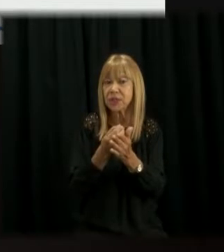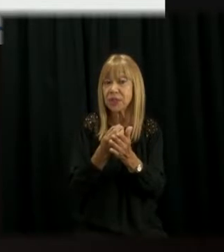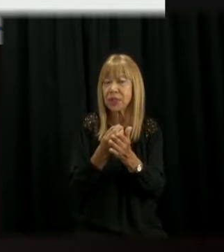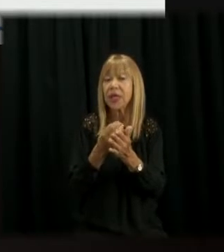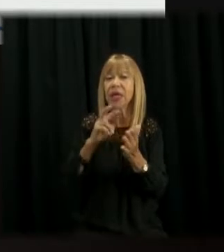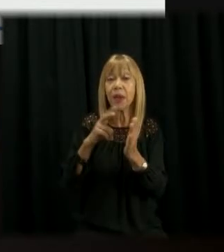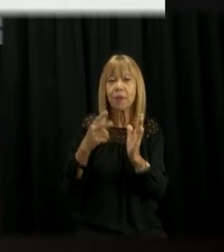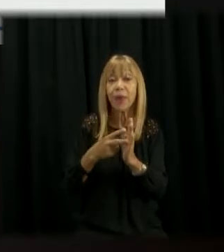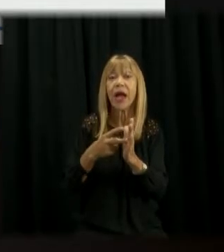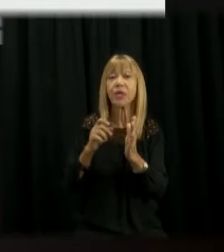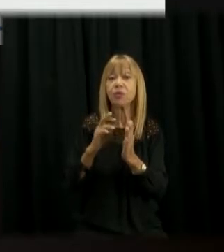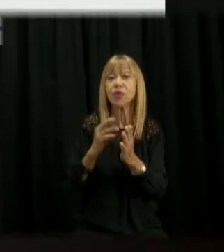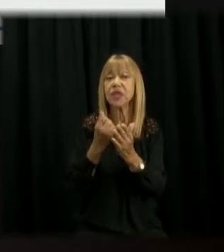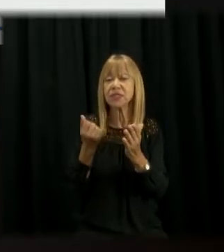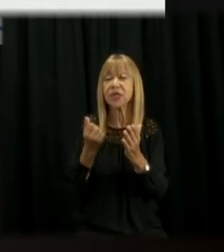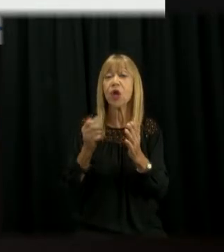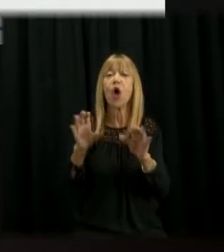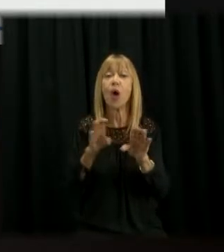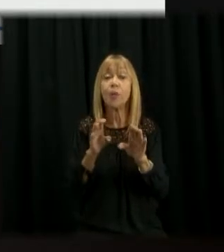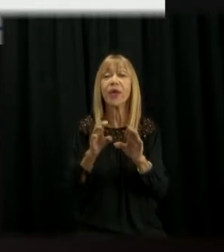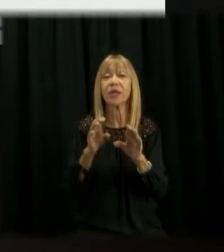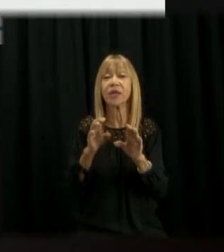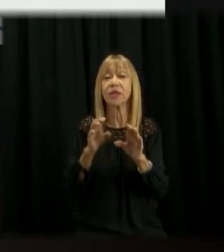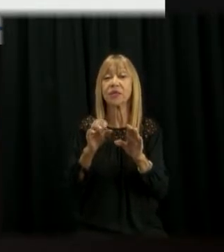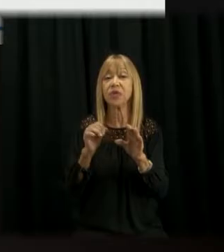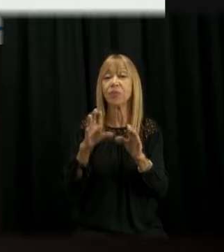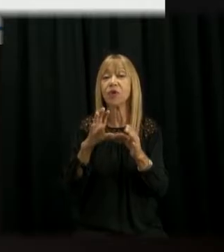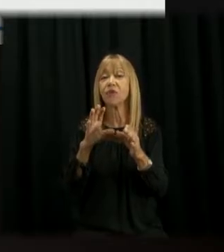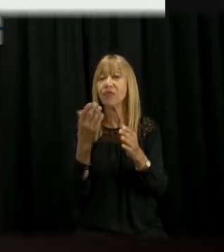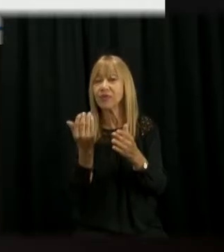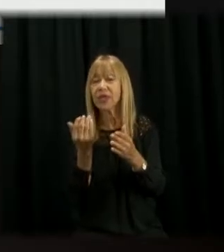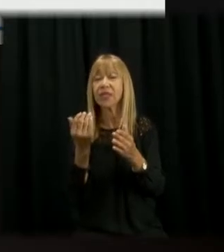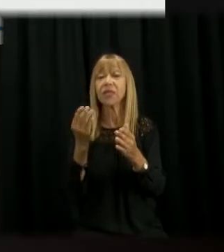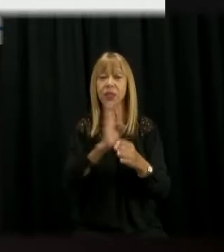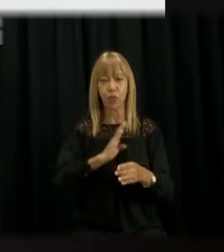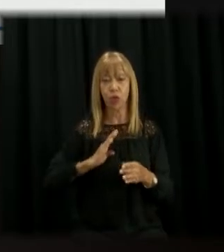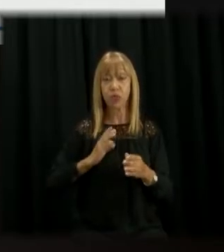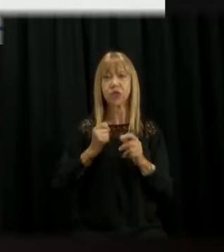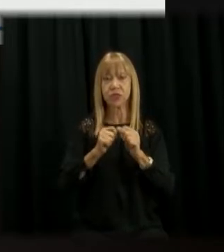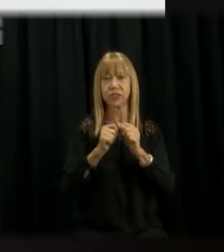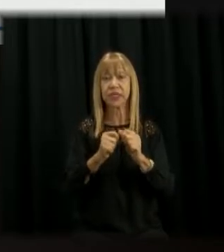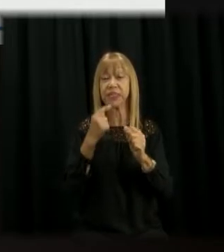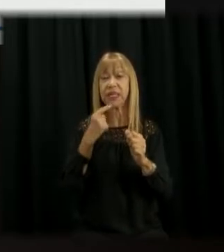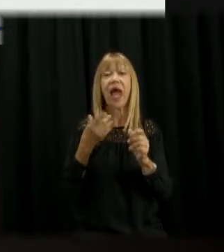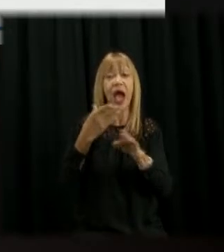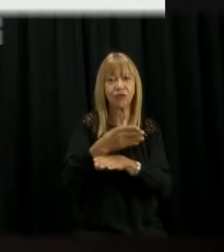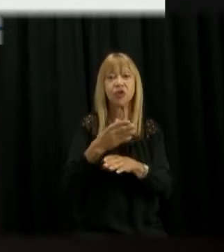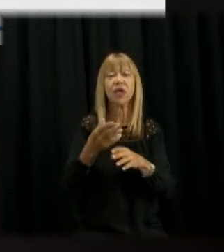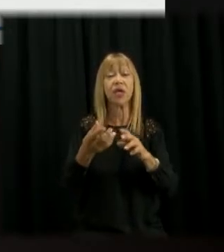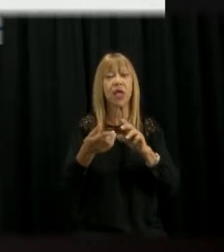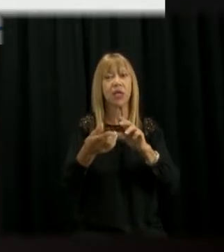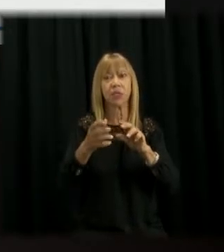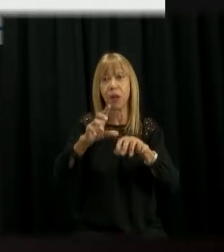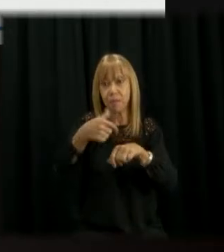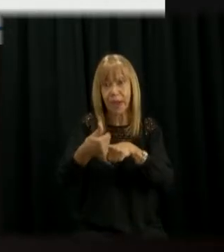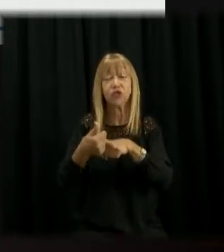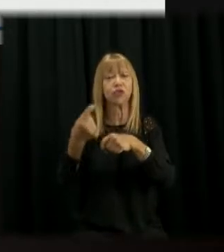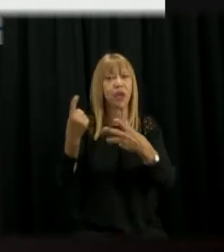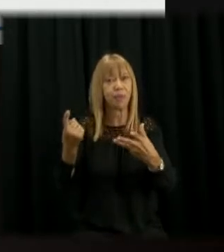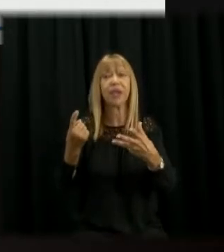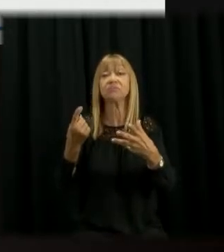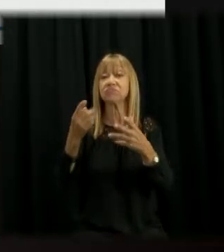deuda. Antes de la deuda es 15 millones y con un superávit de 15 millones. Una vez se